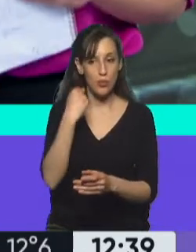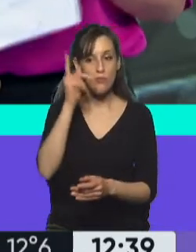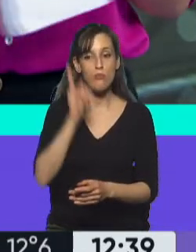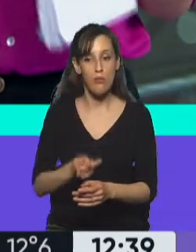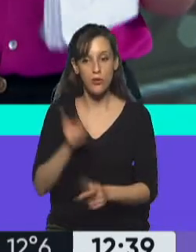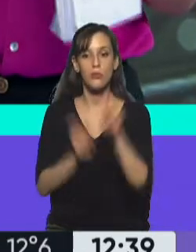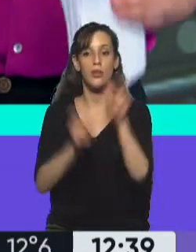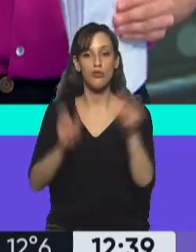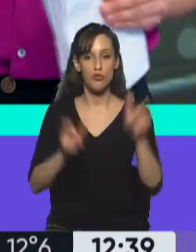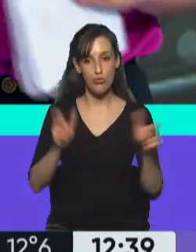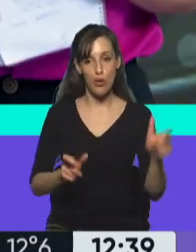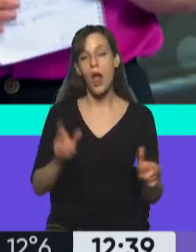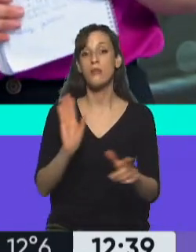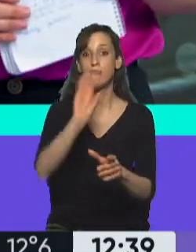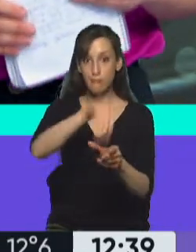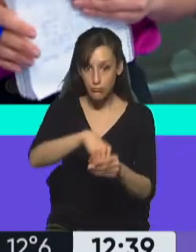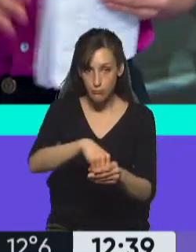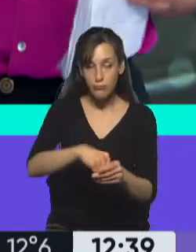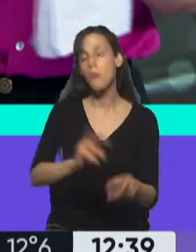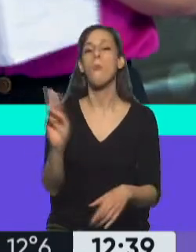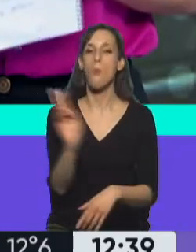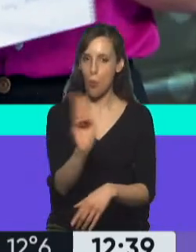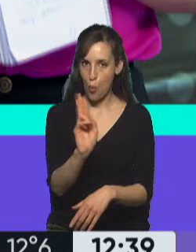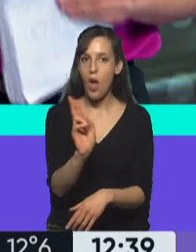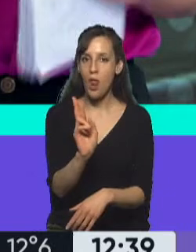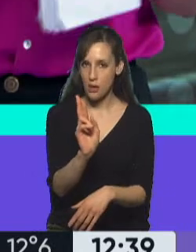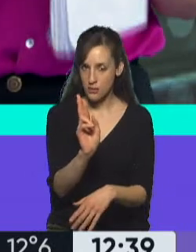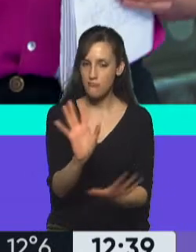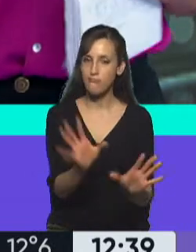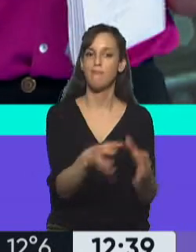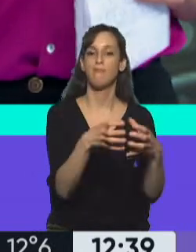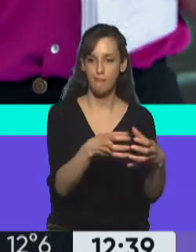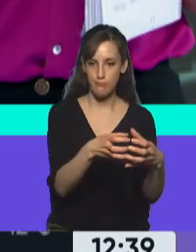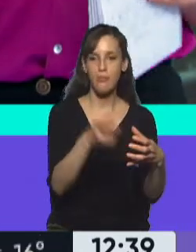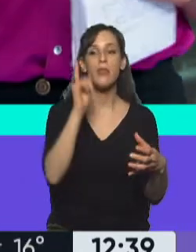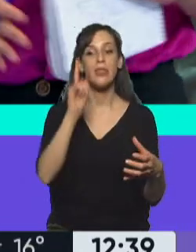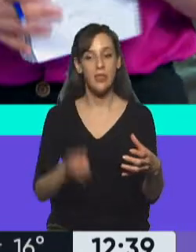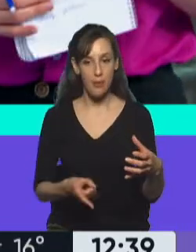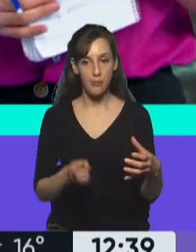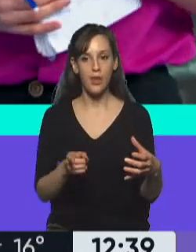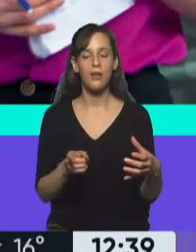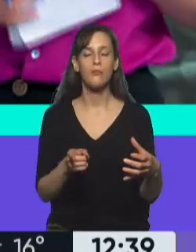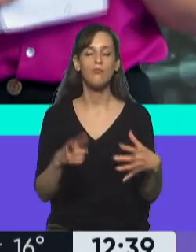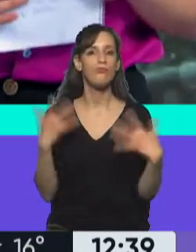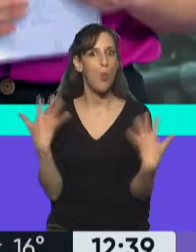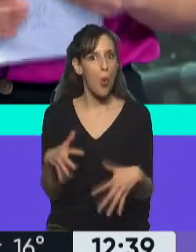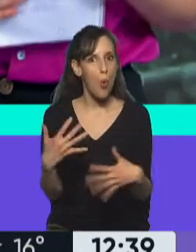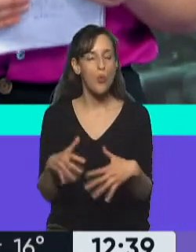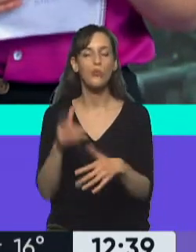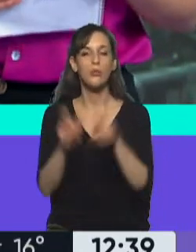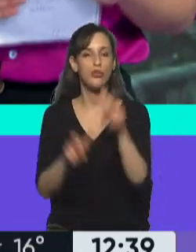deportistas fueron mujeres en este caso. Por otra parte, también mucha participación, muy fuerte la participación de